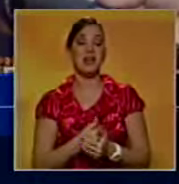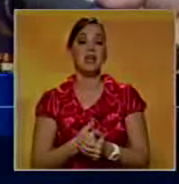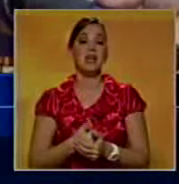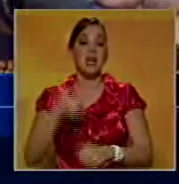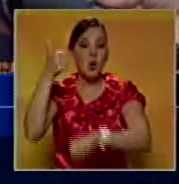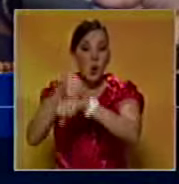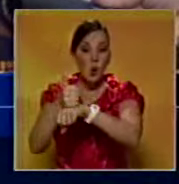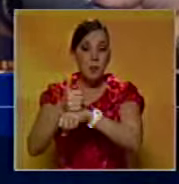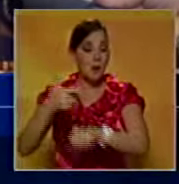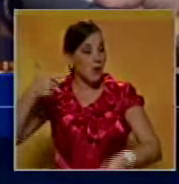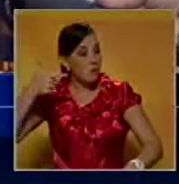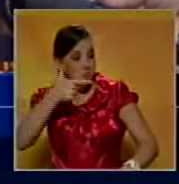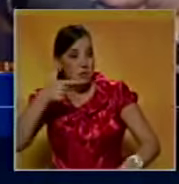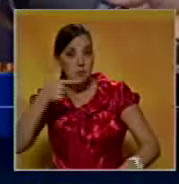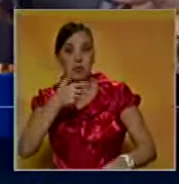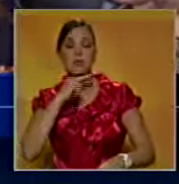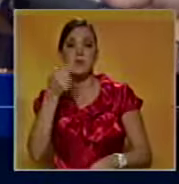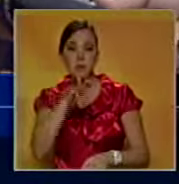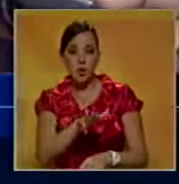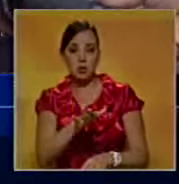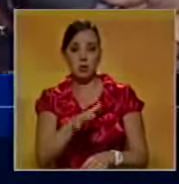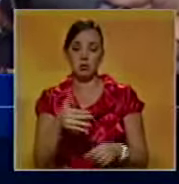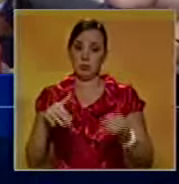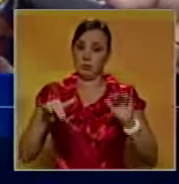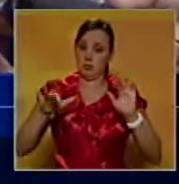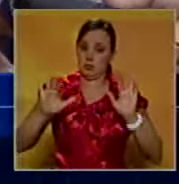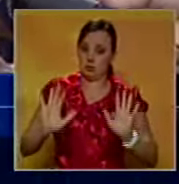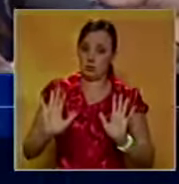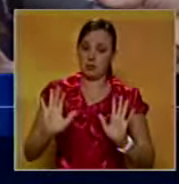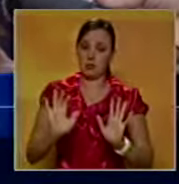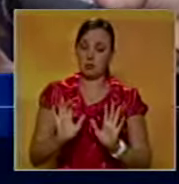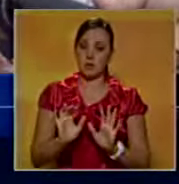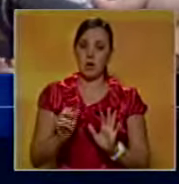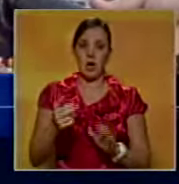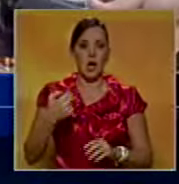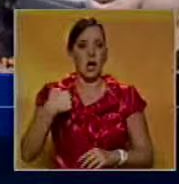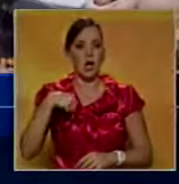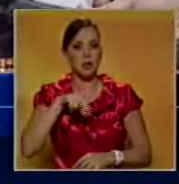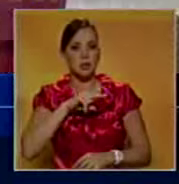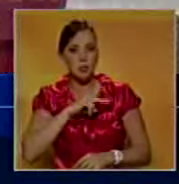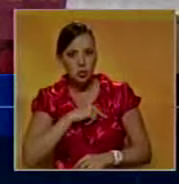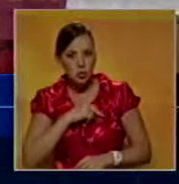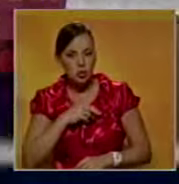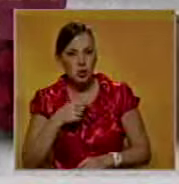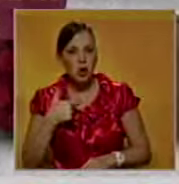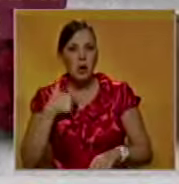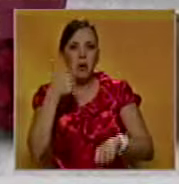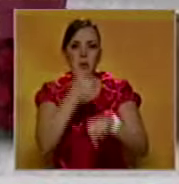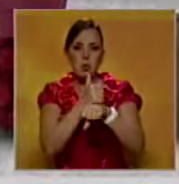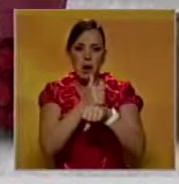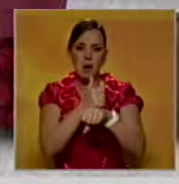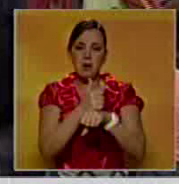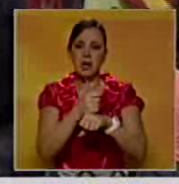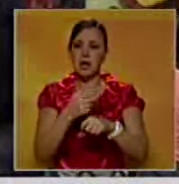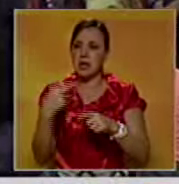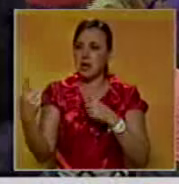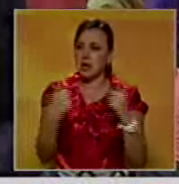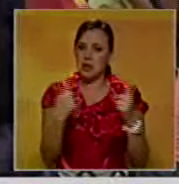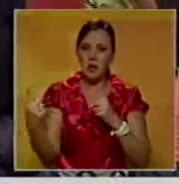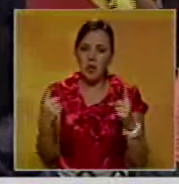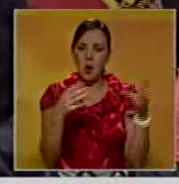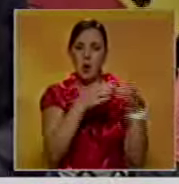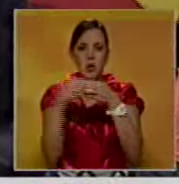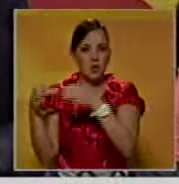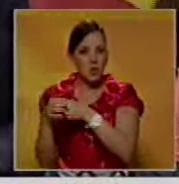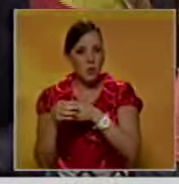homicidio intencional. Ah, bueno, vamos a ser nosotros culpables que entre bandas se maten. Bernal hizo estas